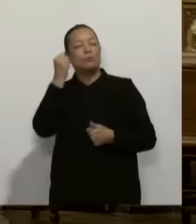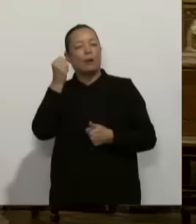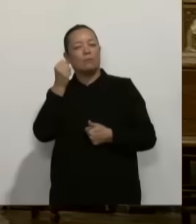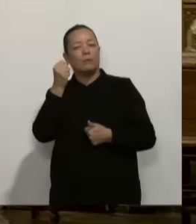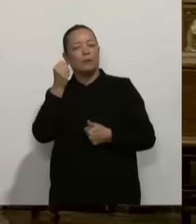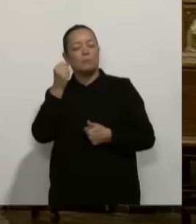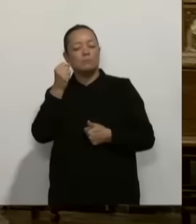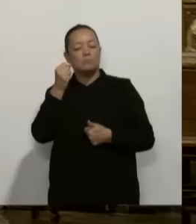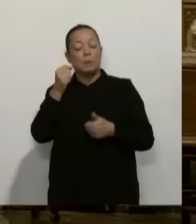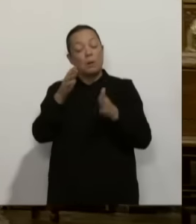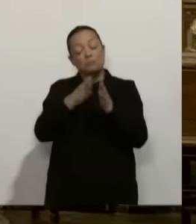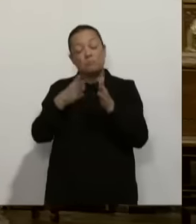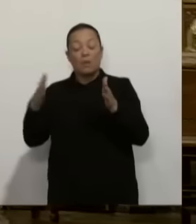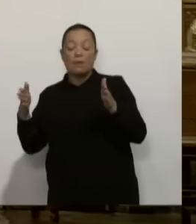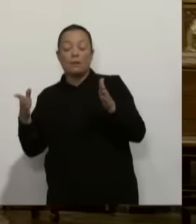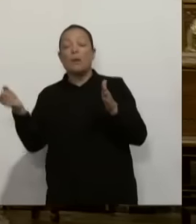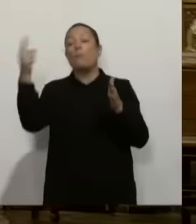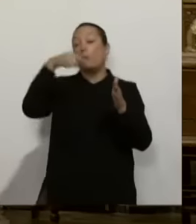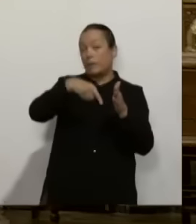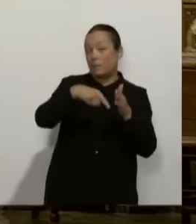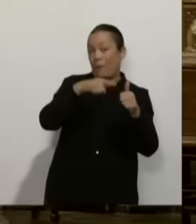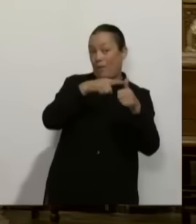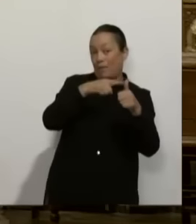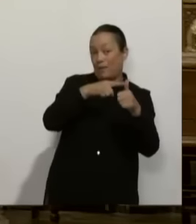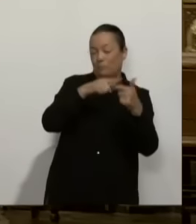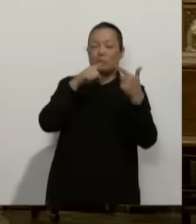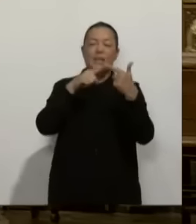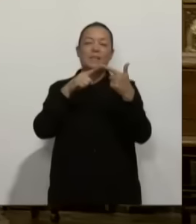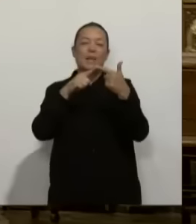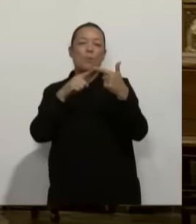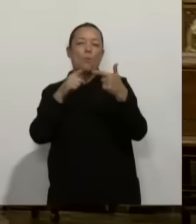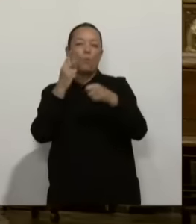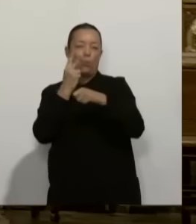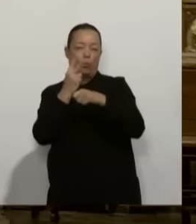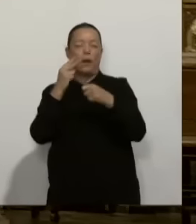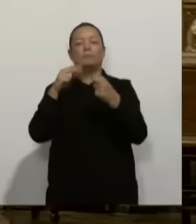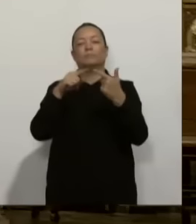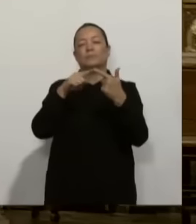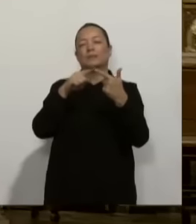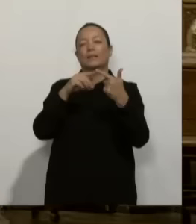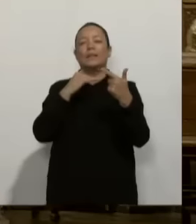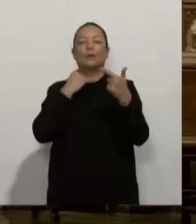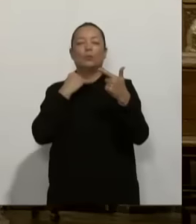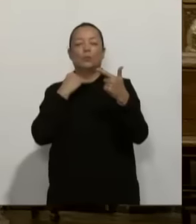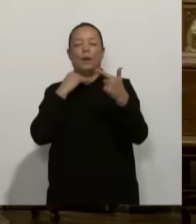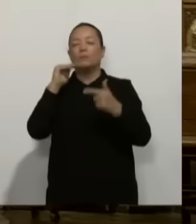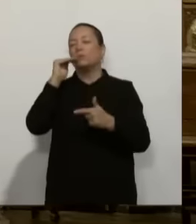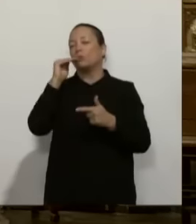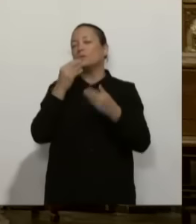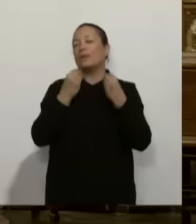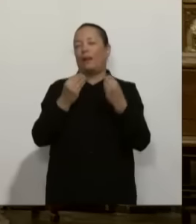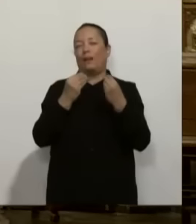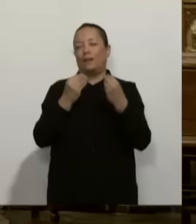ella más adelante. La segunda lectura también nos habla de